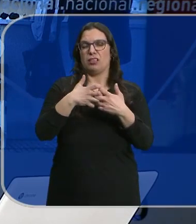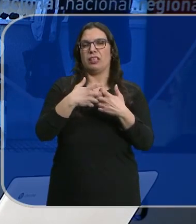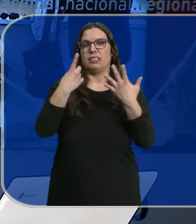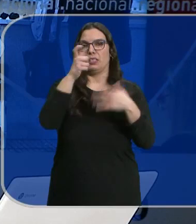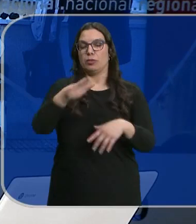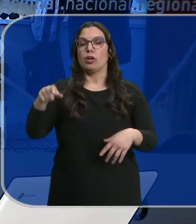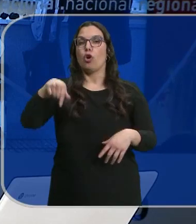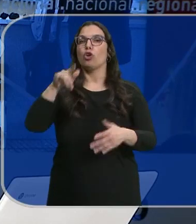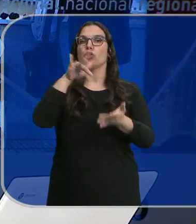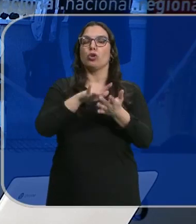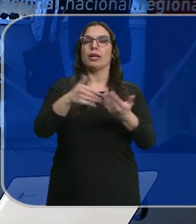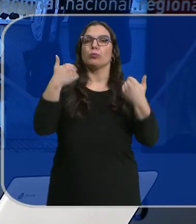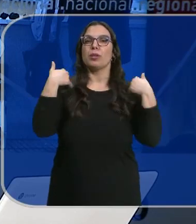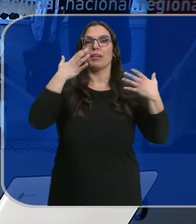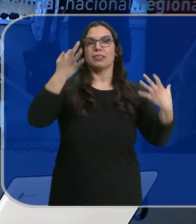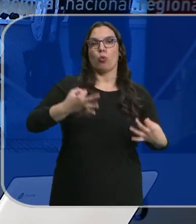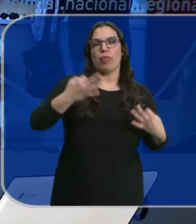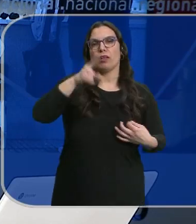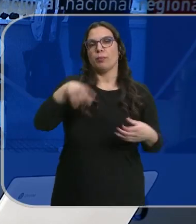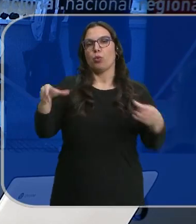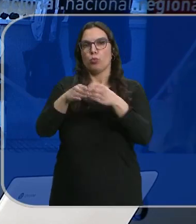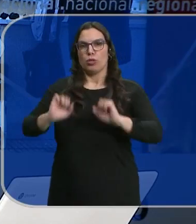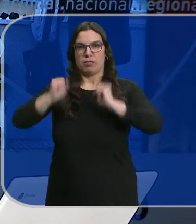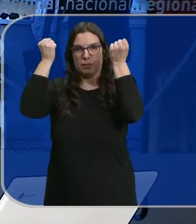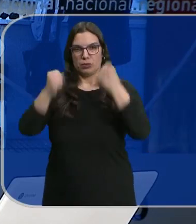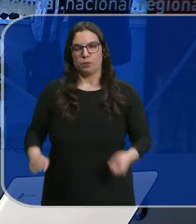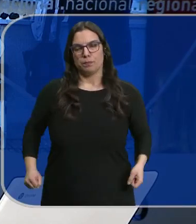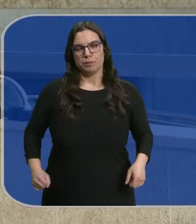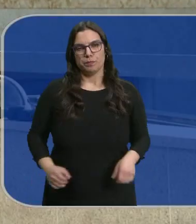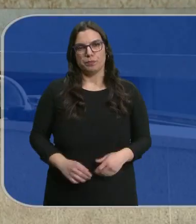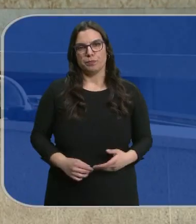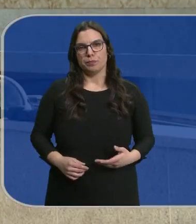los responsables de seguridad y de las brigadas de salvamento. Natalia García.